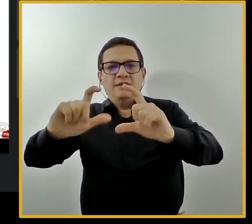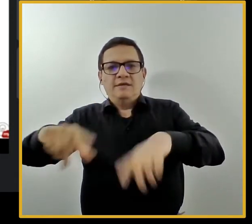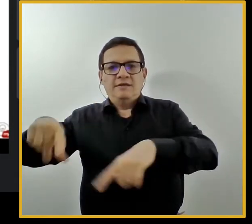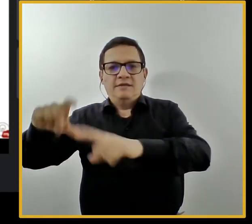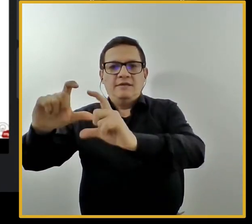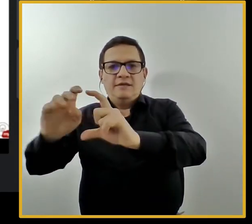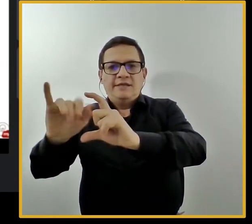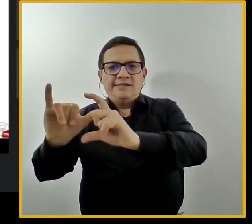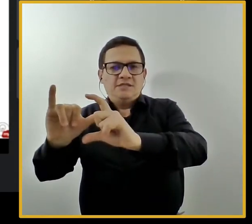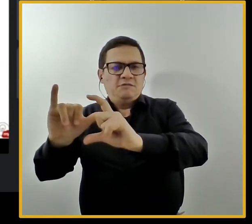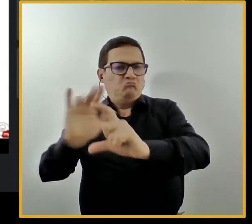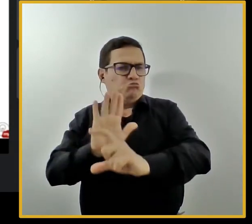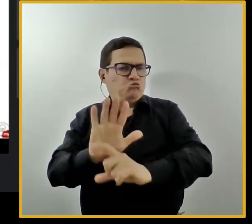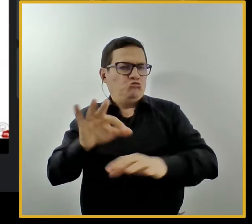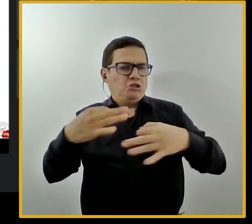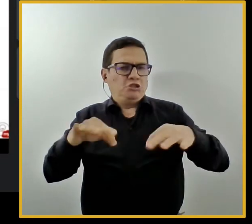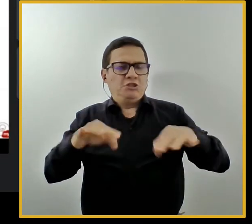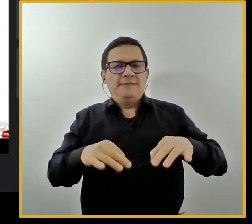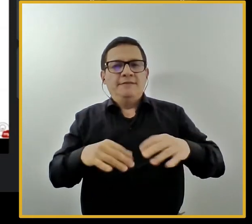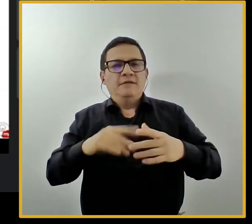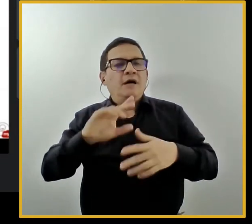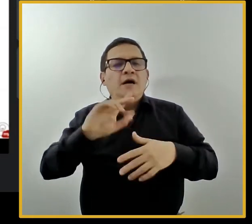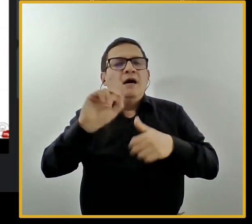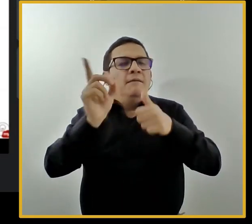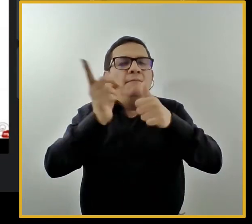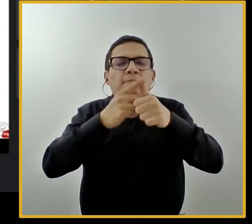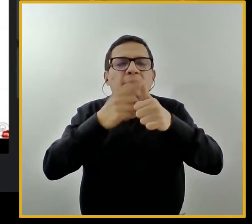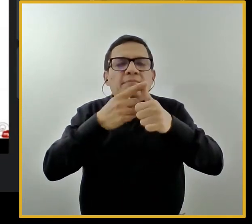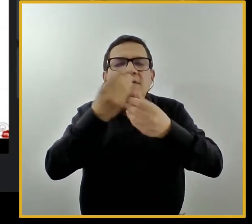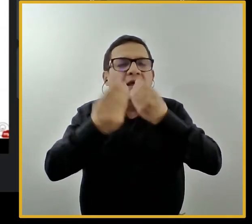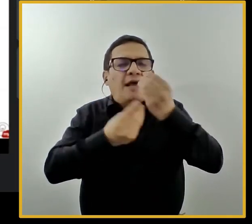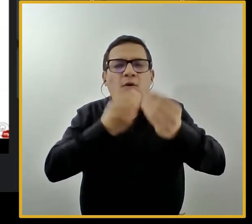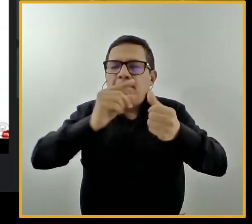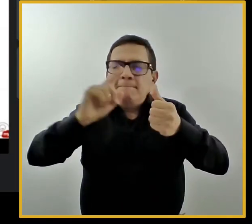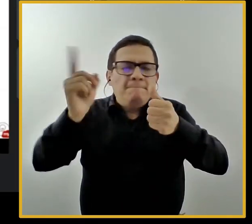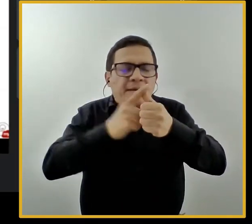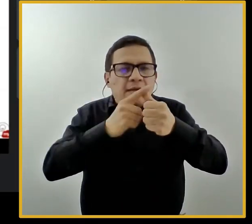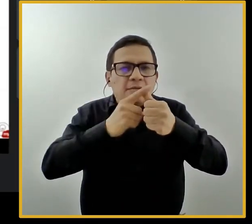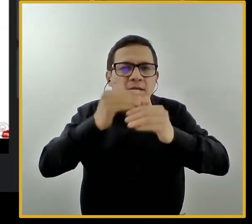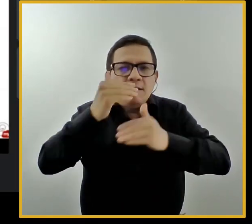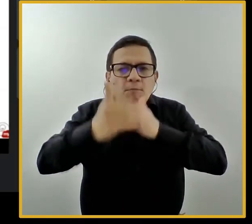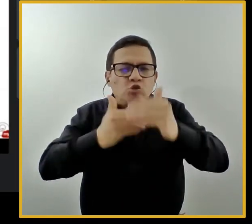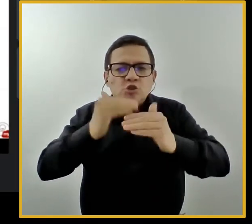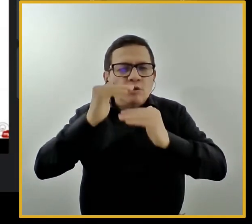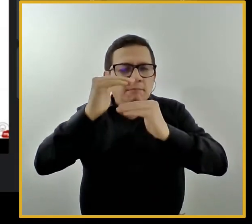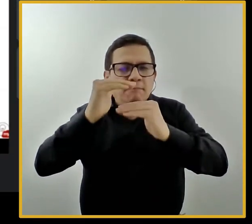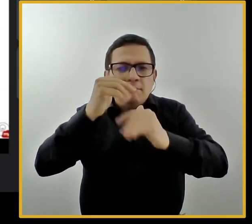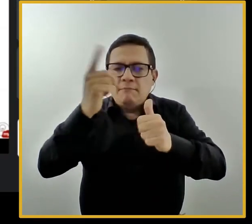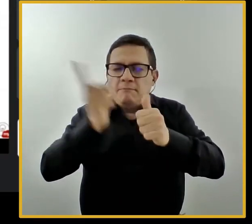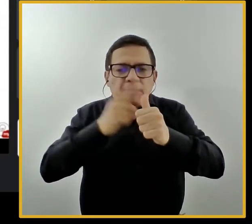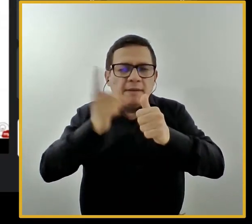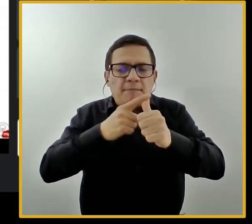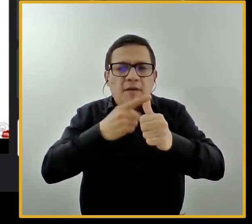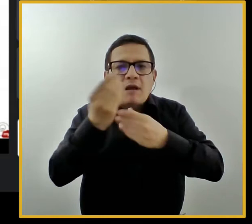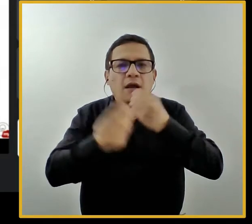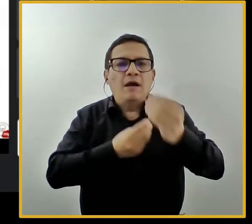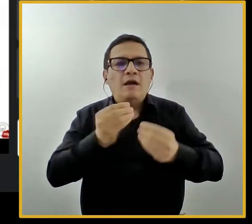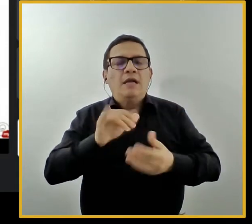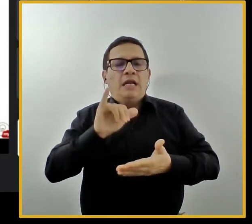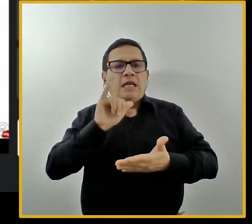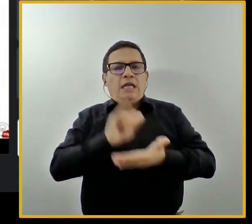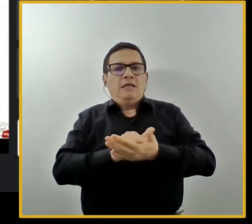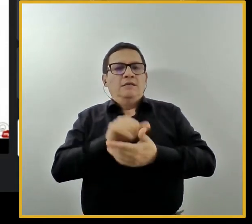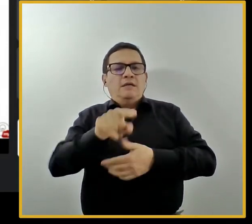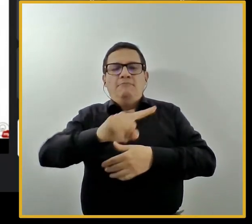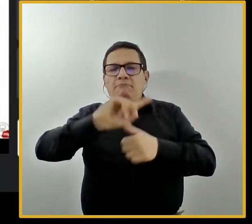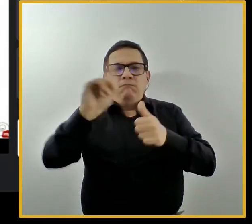¿Cierto? Y allí lo primero que yo debo de hacer cuando yo me enfrento a una ecuación,